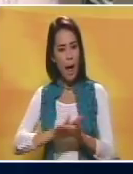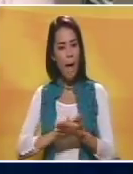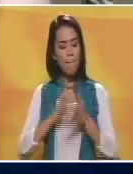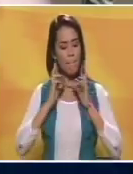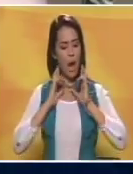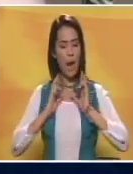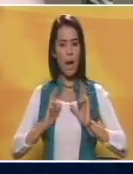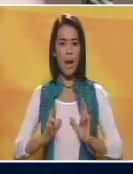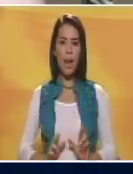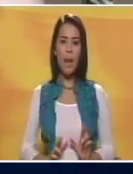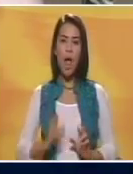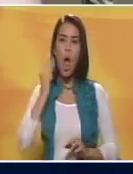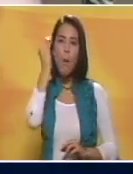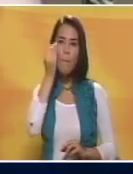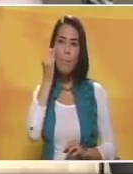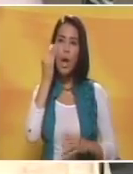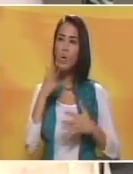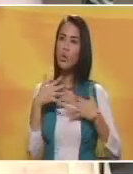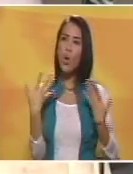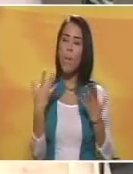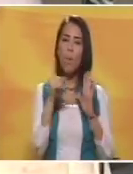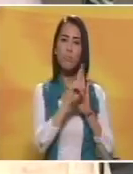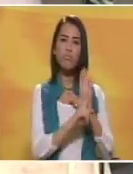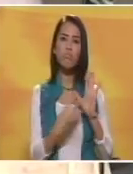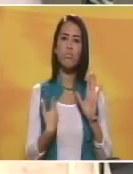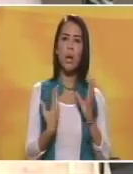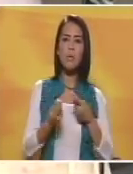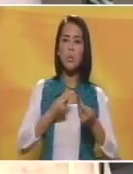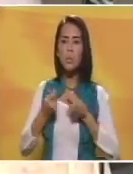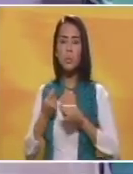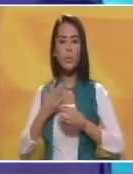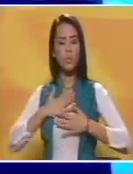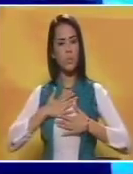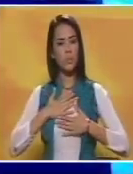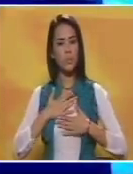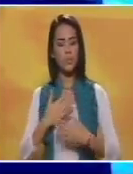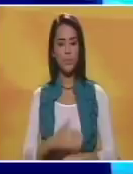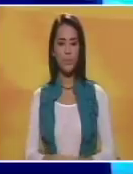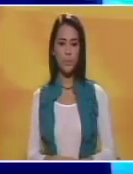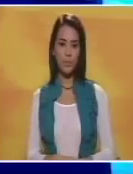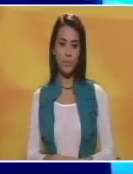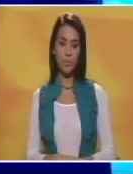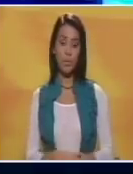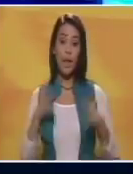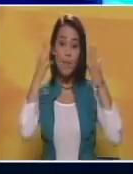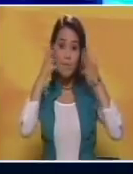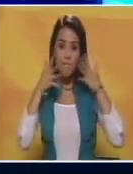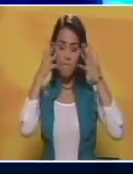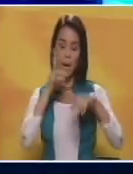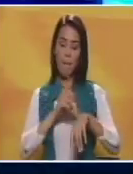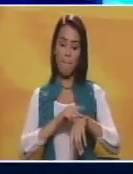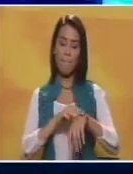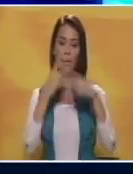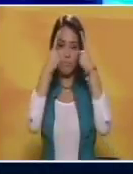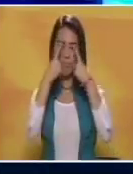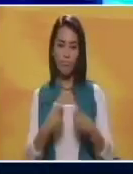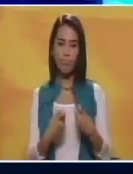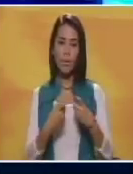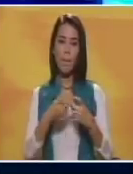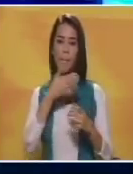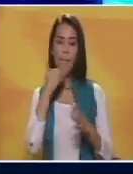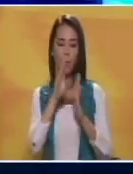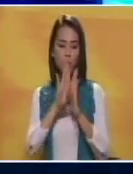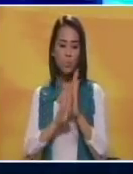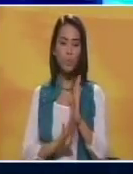y encuentres entonces alternativas o soluciones a esa situación. Entre las recomendaciones de los especialistas para disminuir